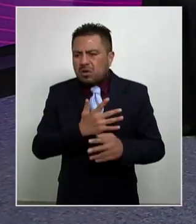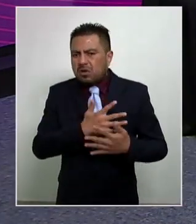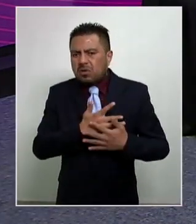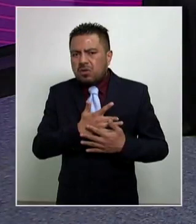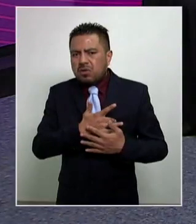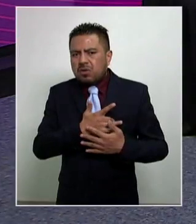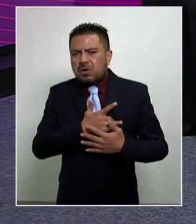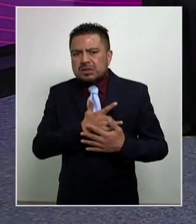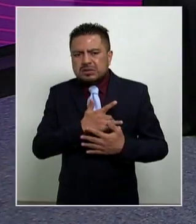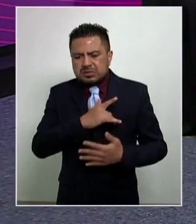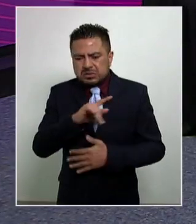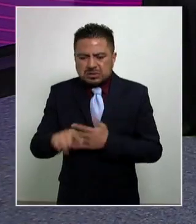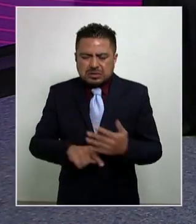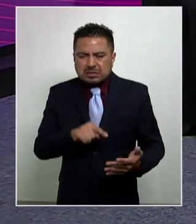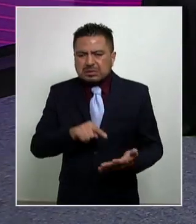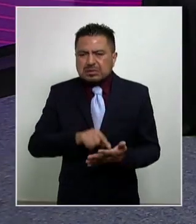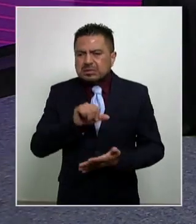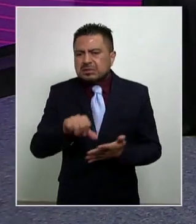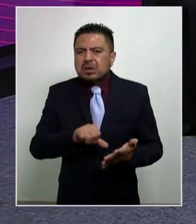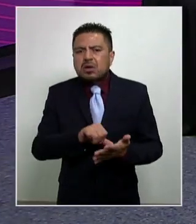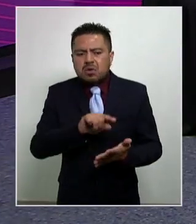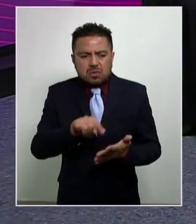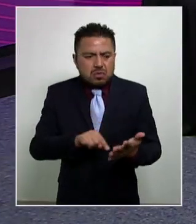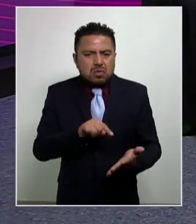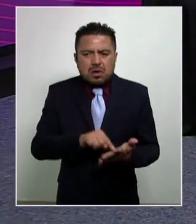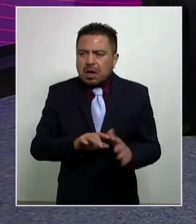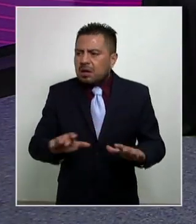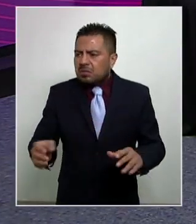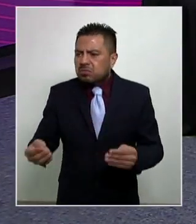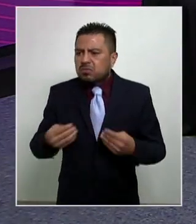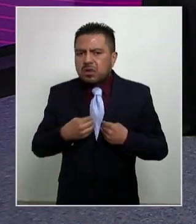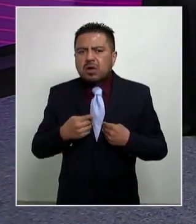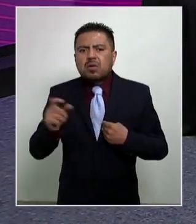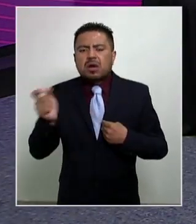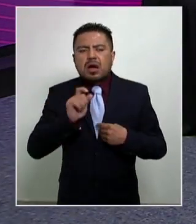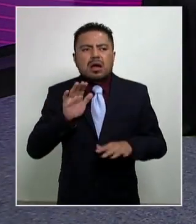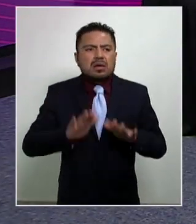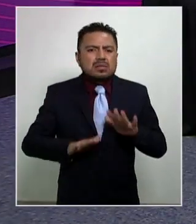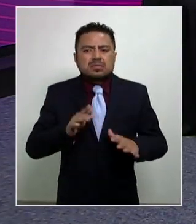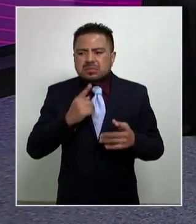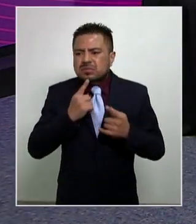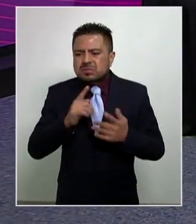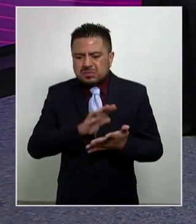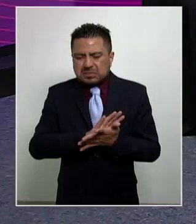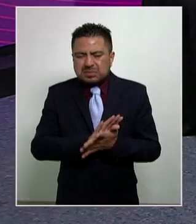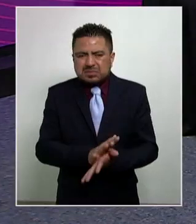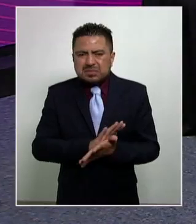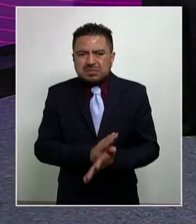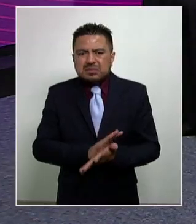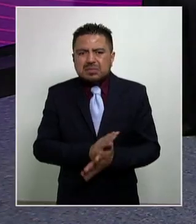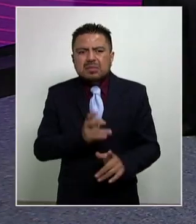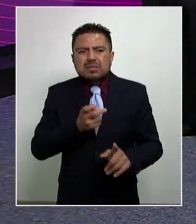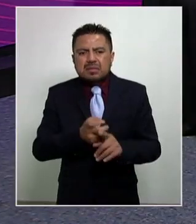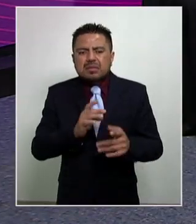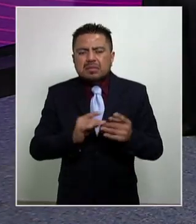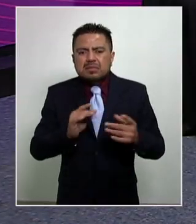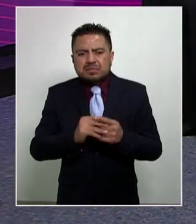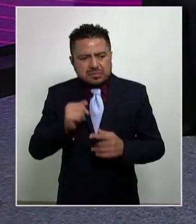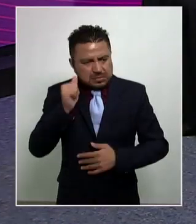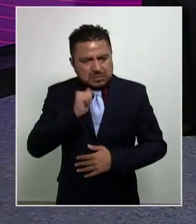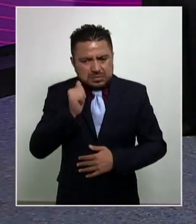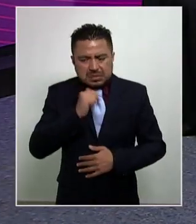ciudad, tener un espacio. Por eso a veces cuando se trata de hablar de discriminación, siempre